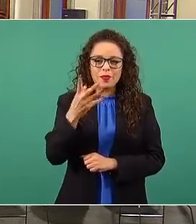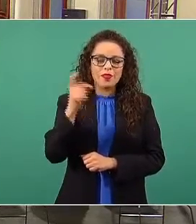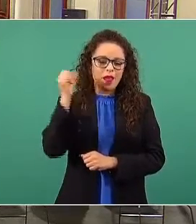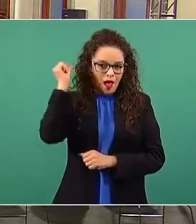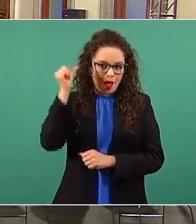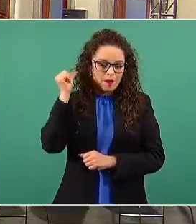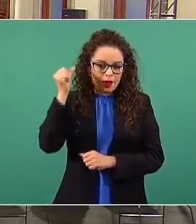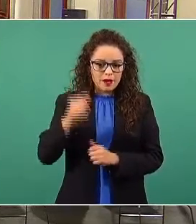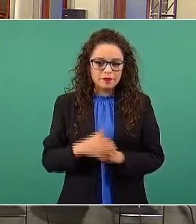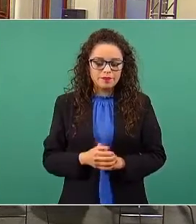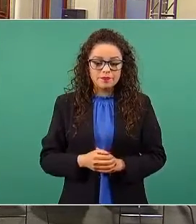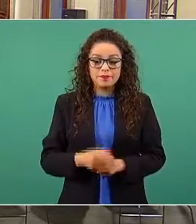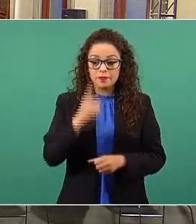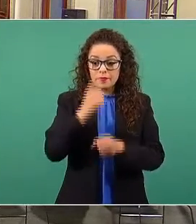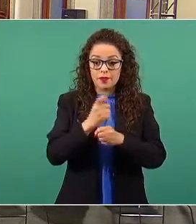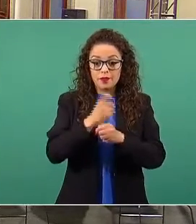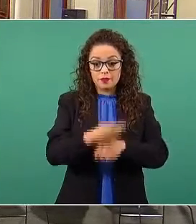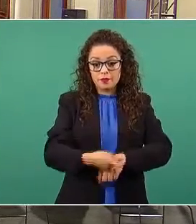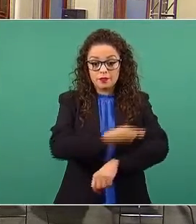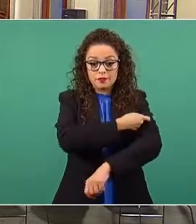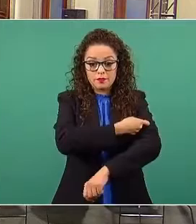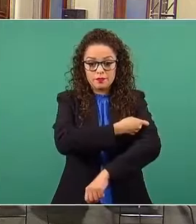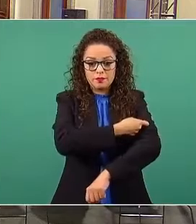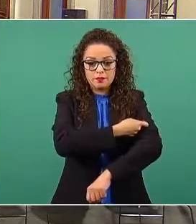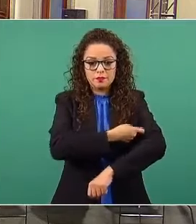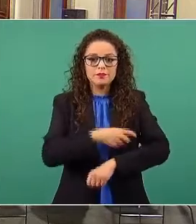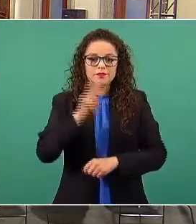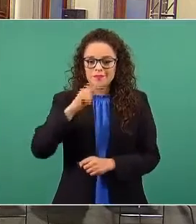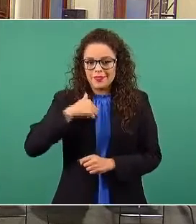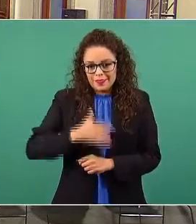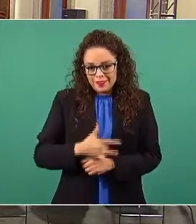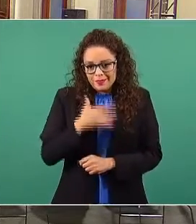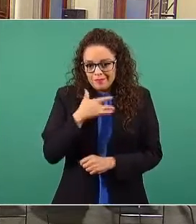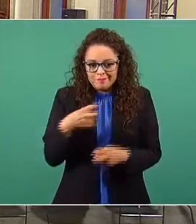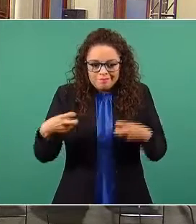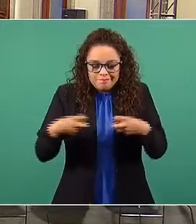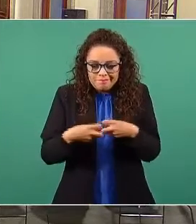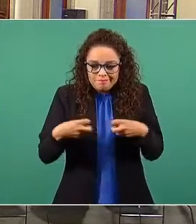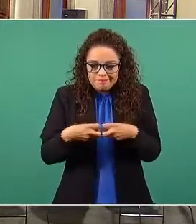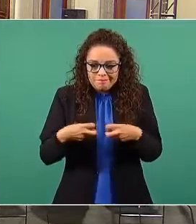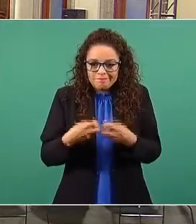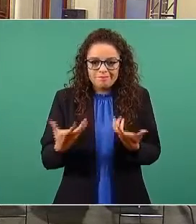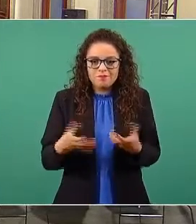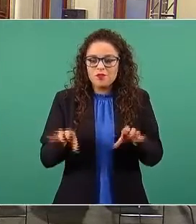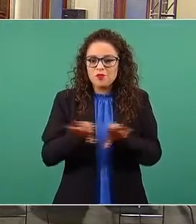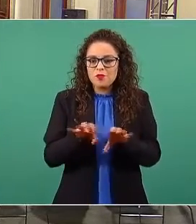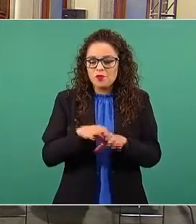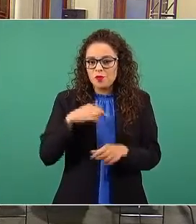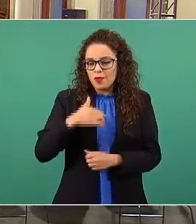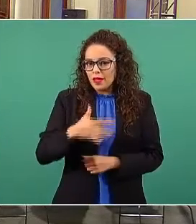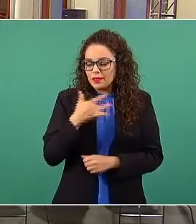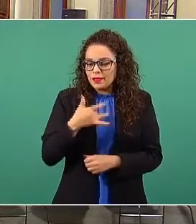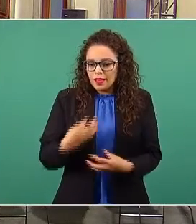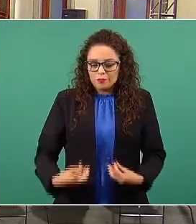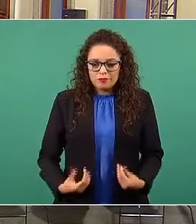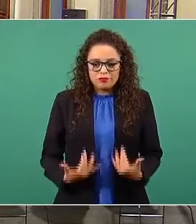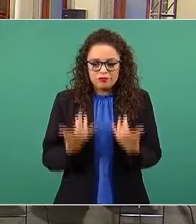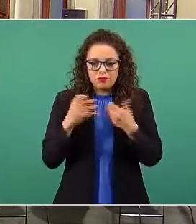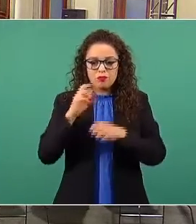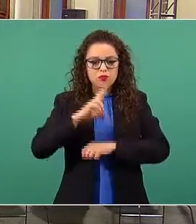dosis, siempre con pues los nervios, ¿no?, de cómo iba a reaccionar la vacuna, pero afortunadamente